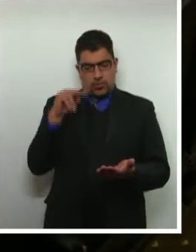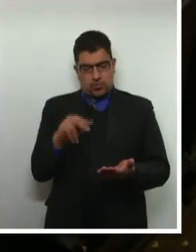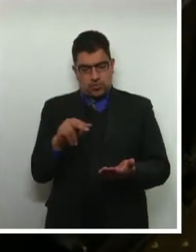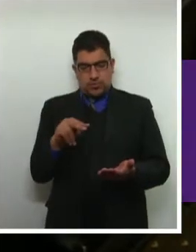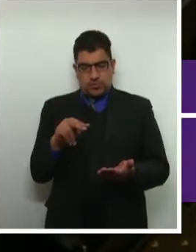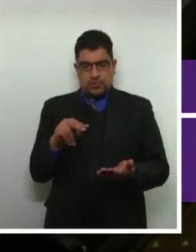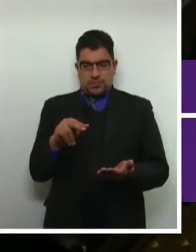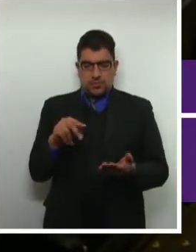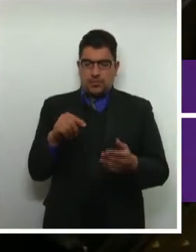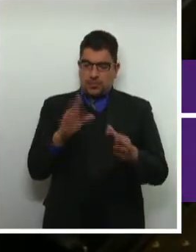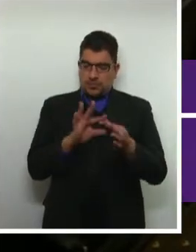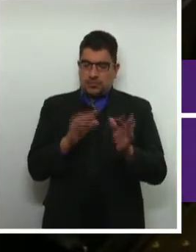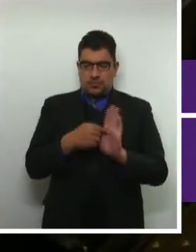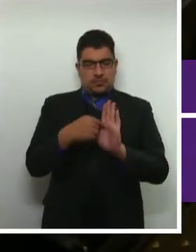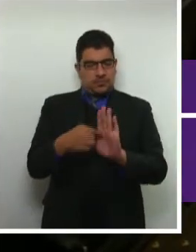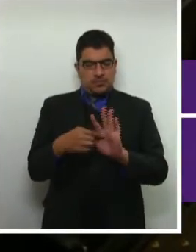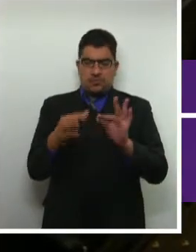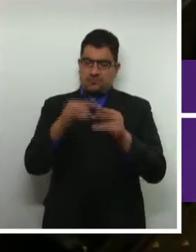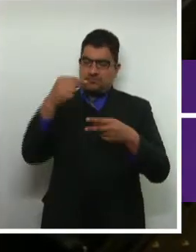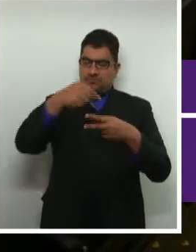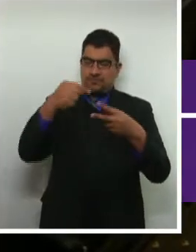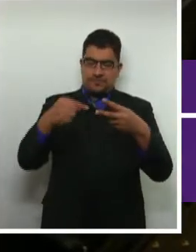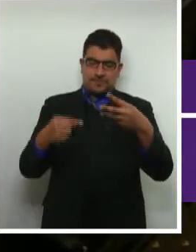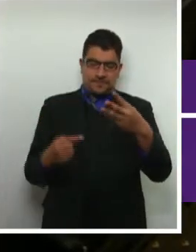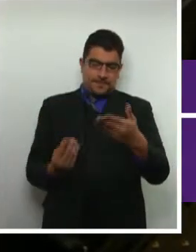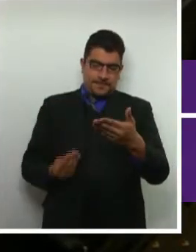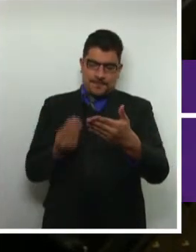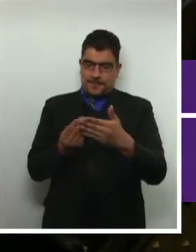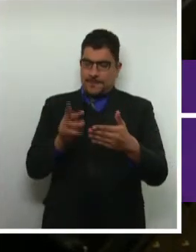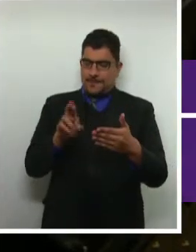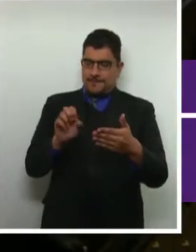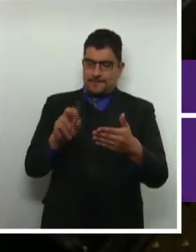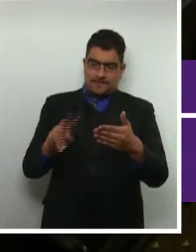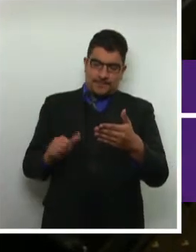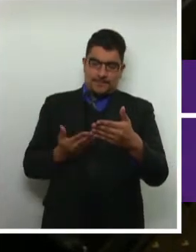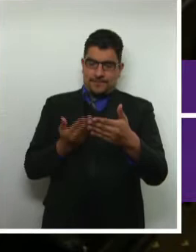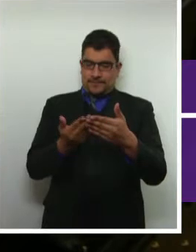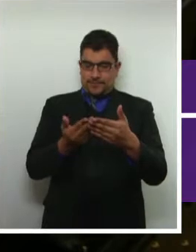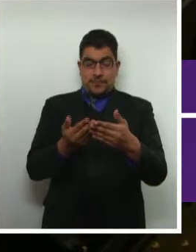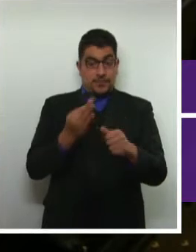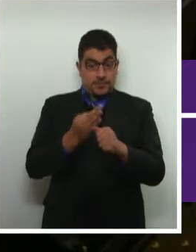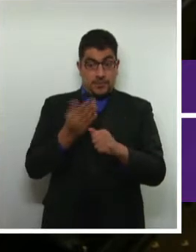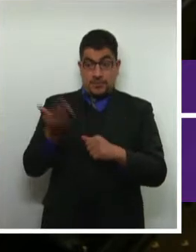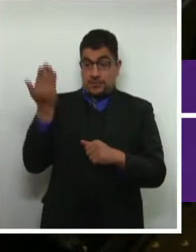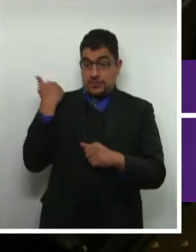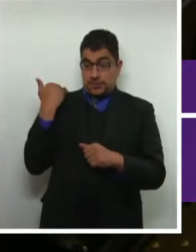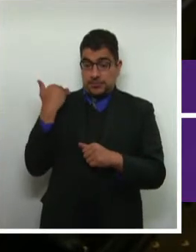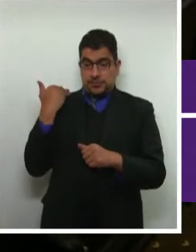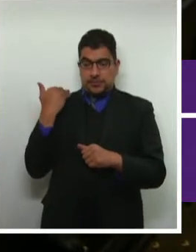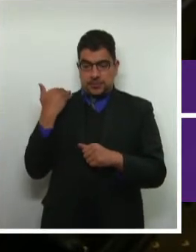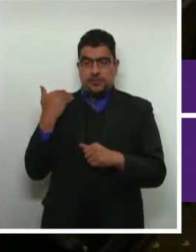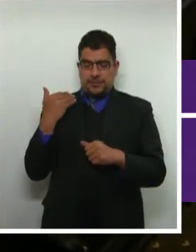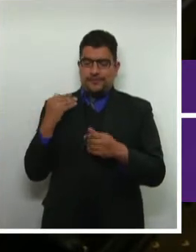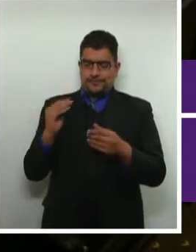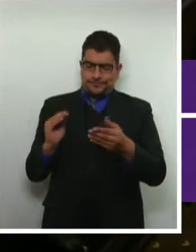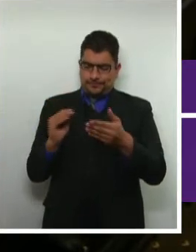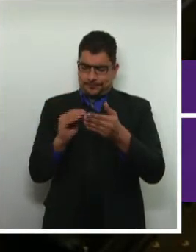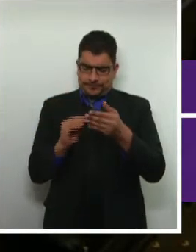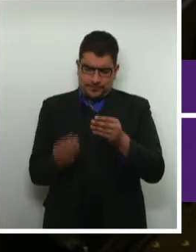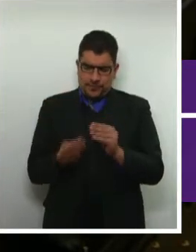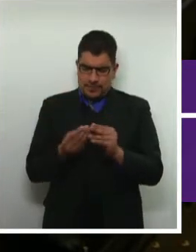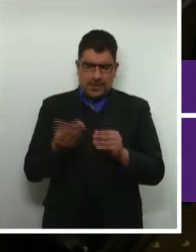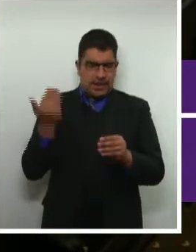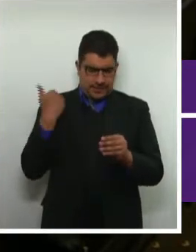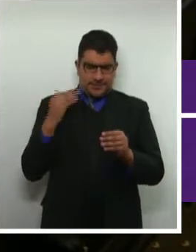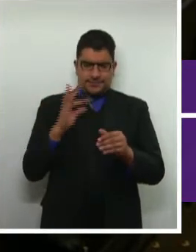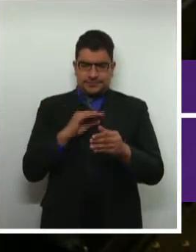básicamente señalado varias reservas. En este momento las había yo planteado. En este momento